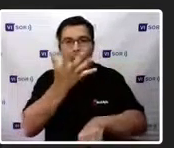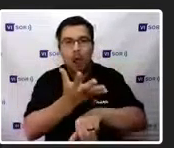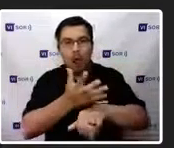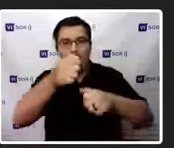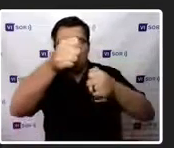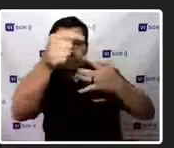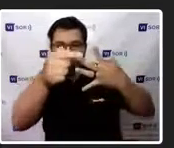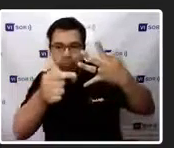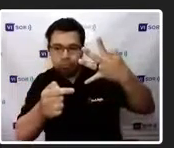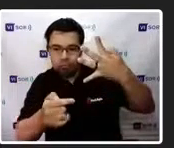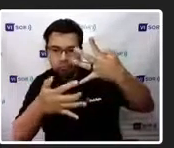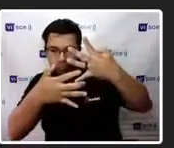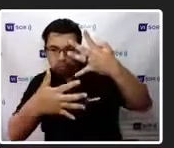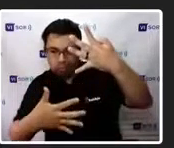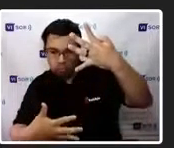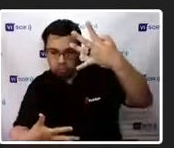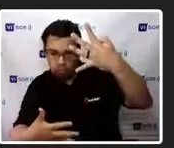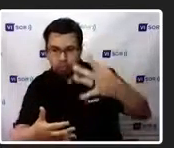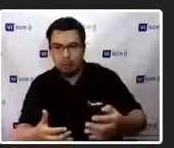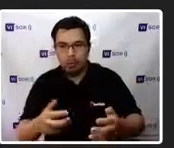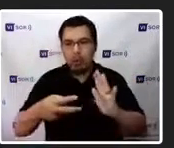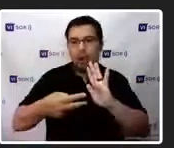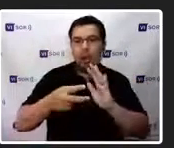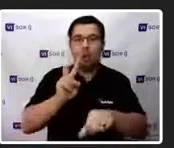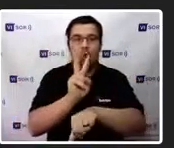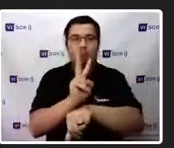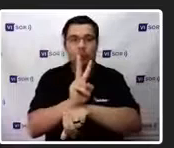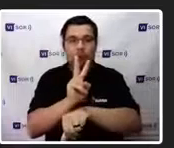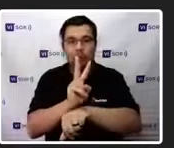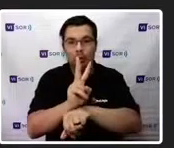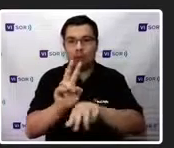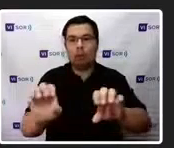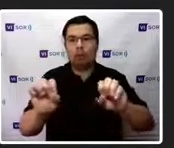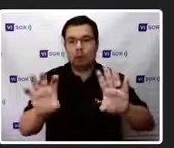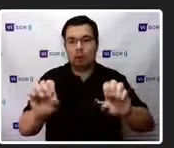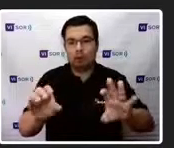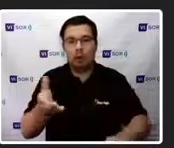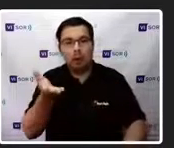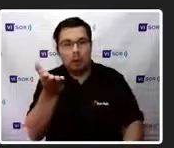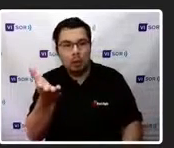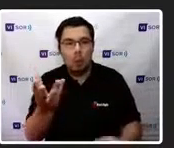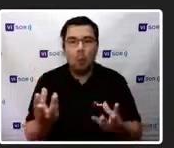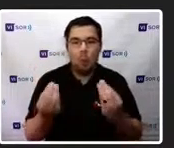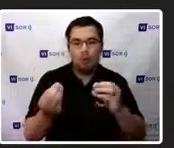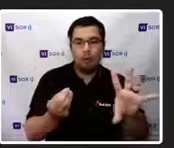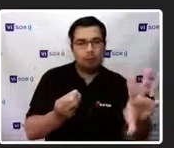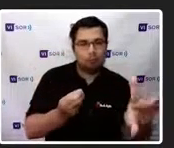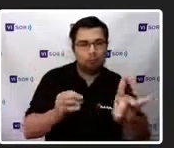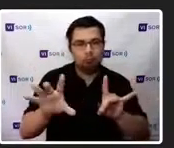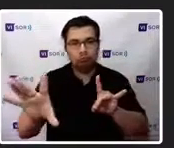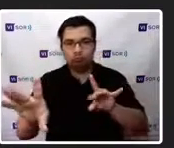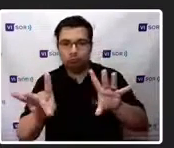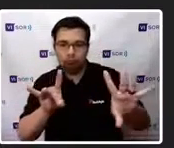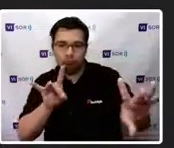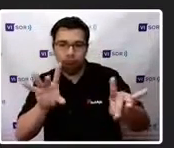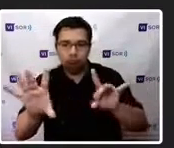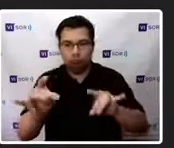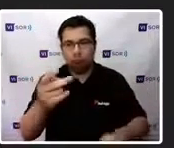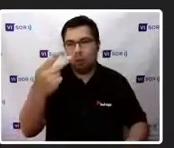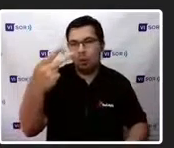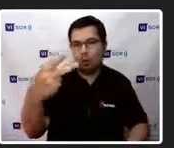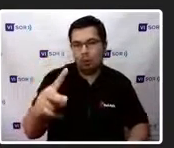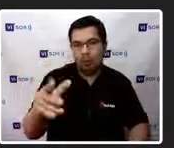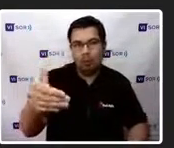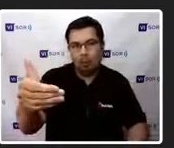tu equipamiento personal y obviamente de ahí tú vas obviamente adquiriendo tus propios equipamientos más técnicos, más adelante, según lo que te vaya gustando